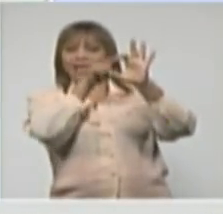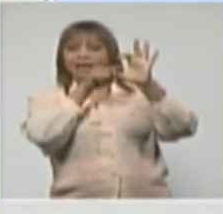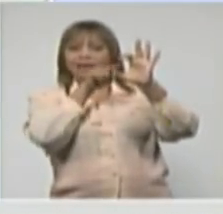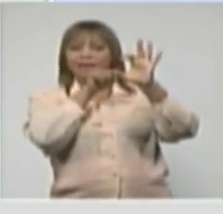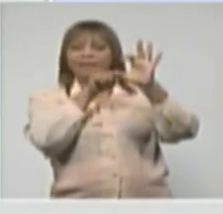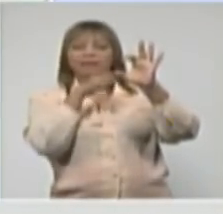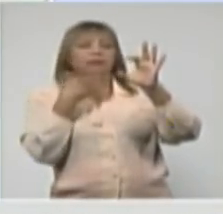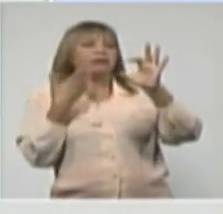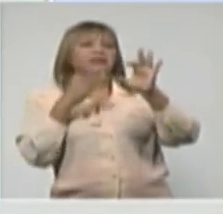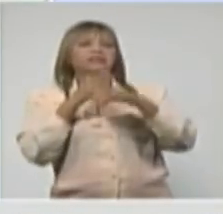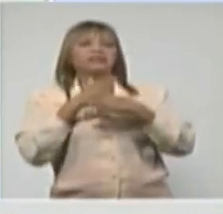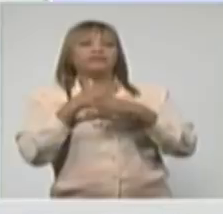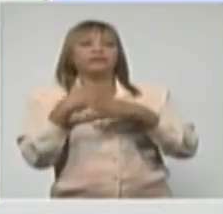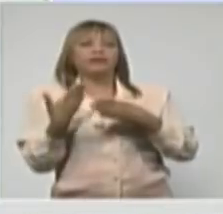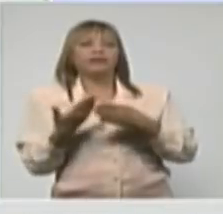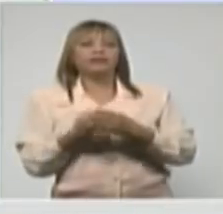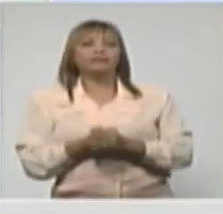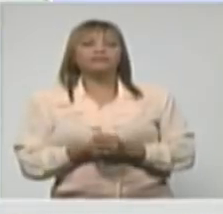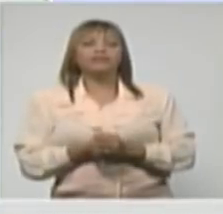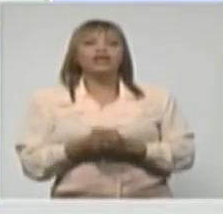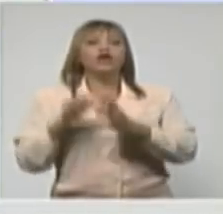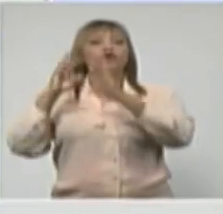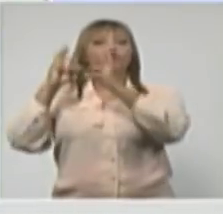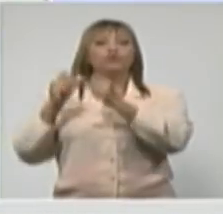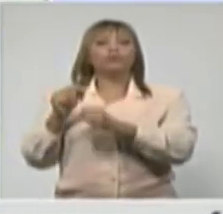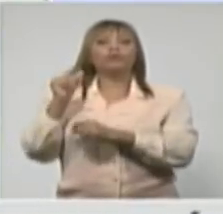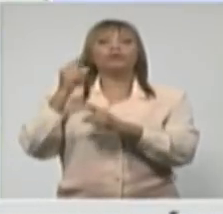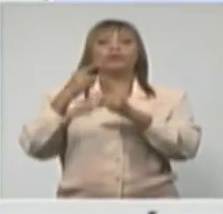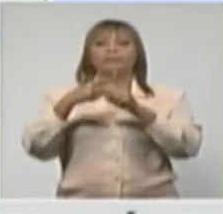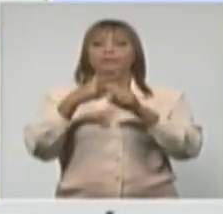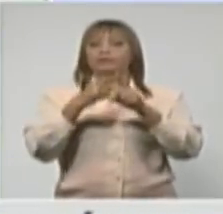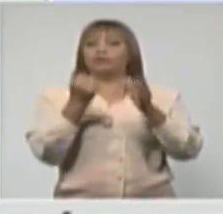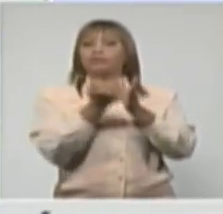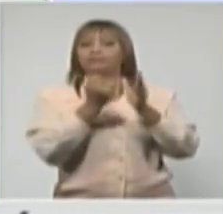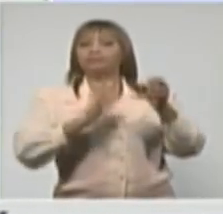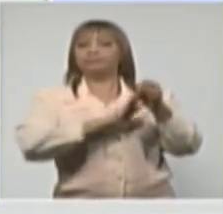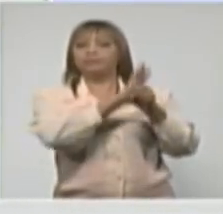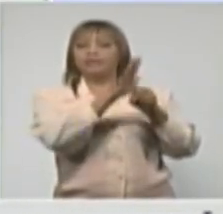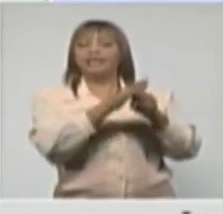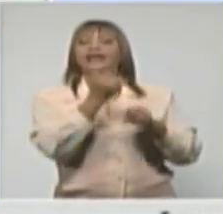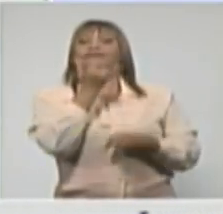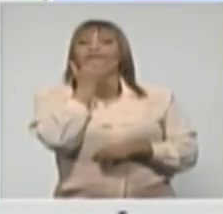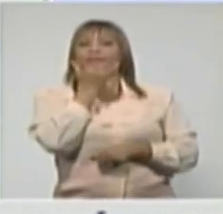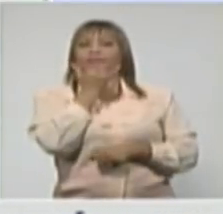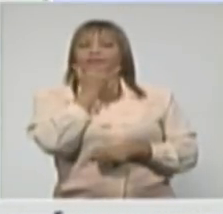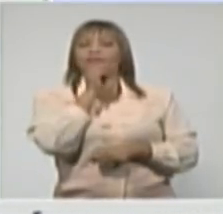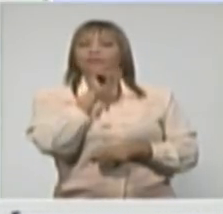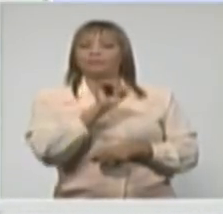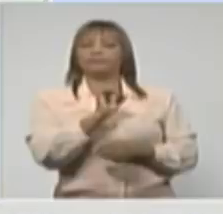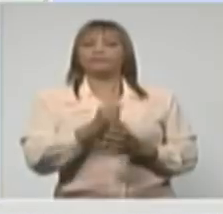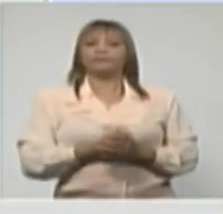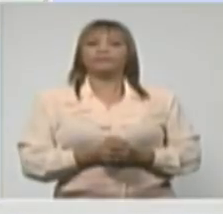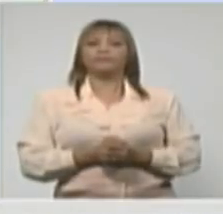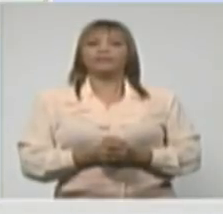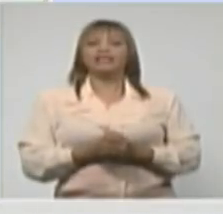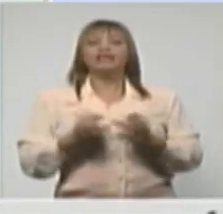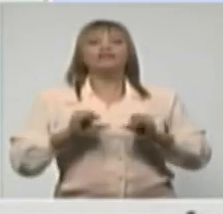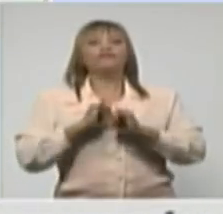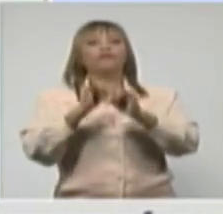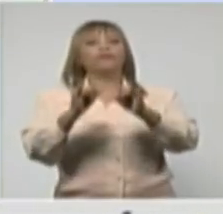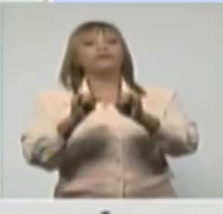representan pues el número de casos y la afectación. Esta es una información hasta el 7 de